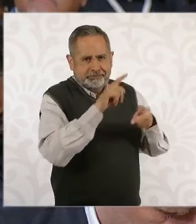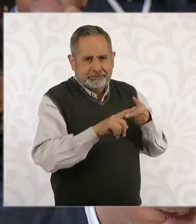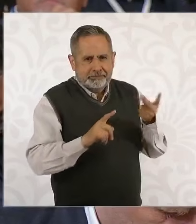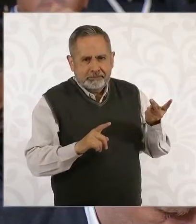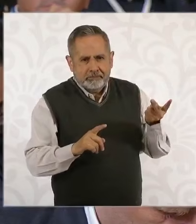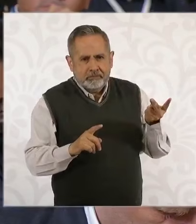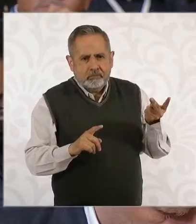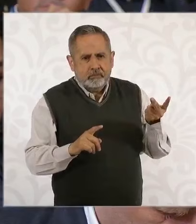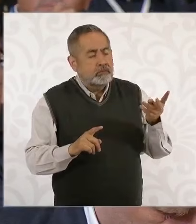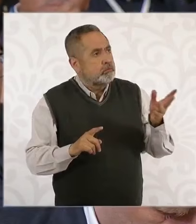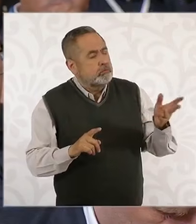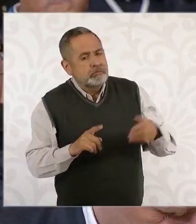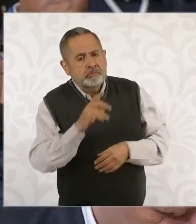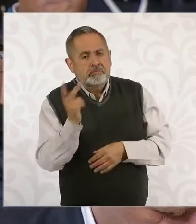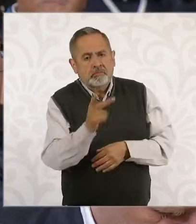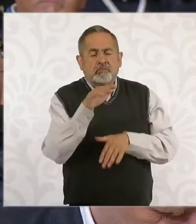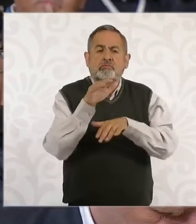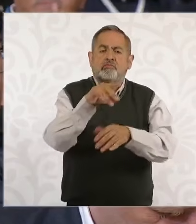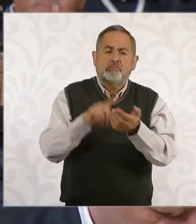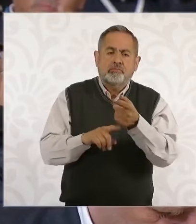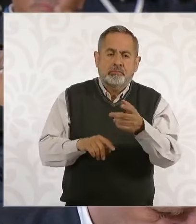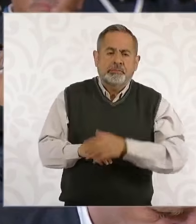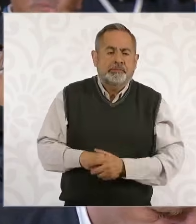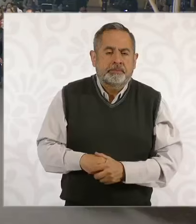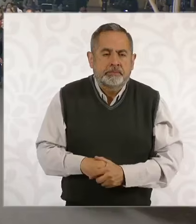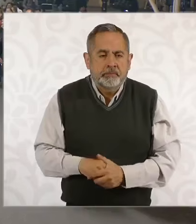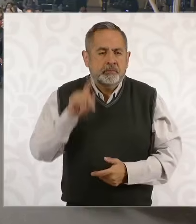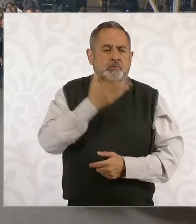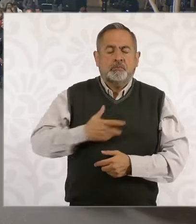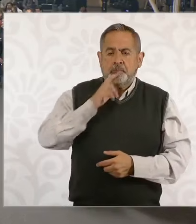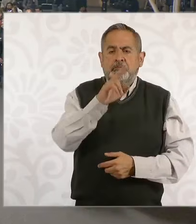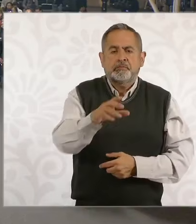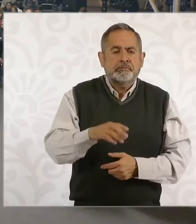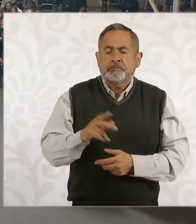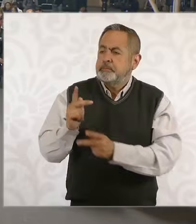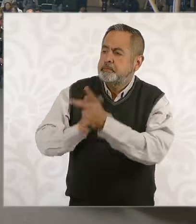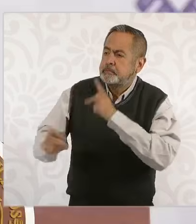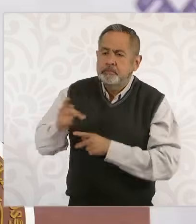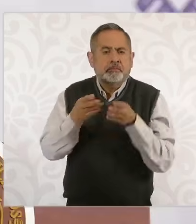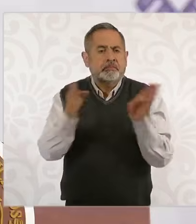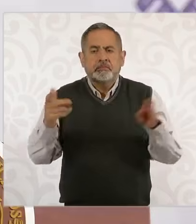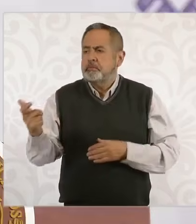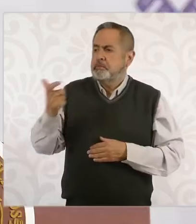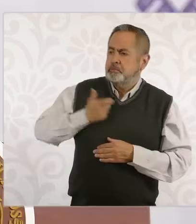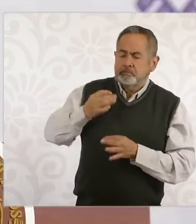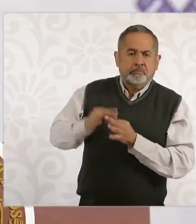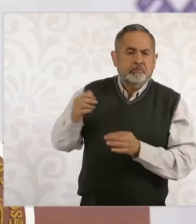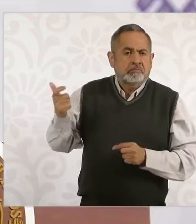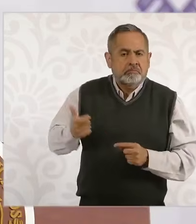escucha. Lo que tiene que ver con el asunto de… Con Cuba hay un crédito abierto y ellos van pagando como cualquier otro